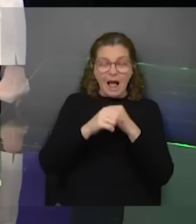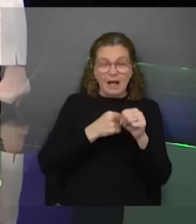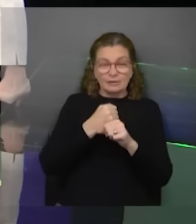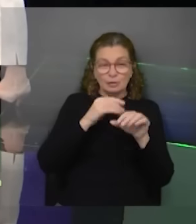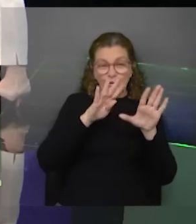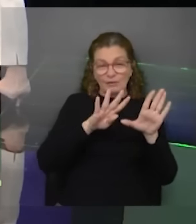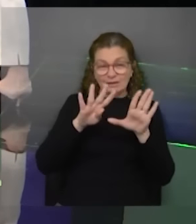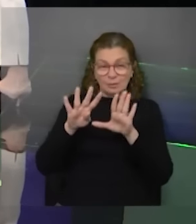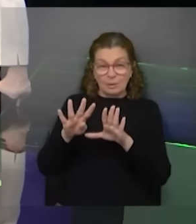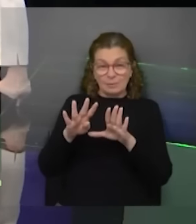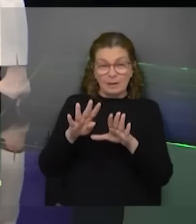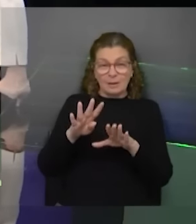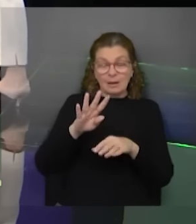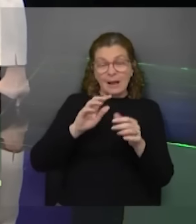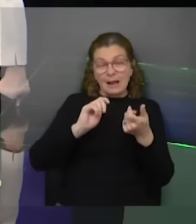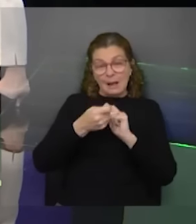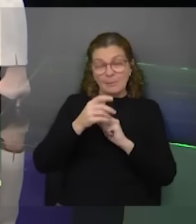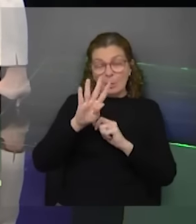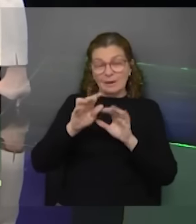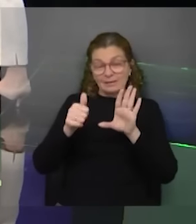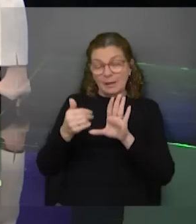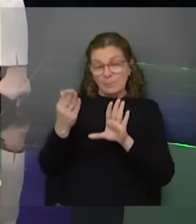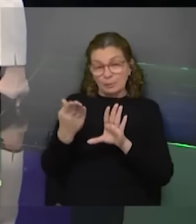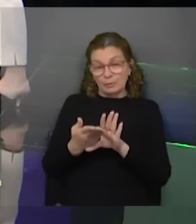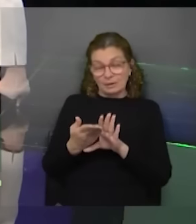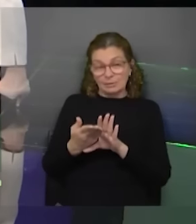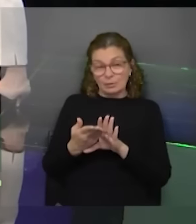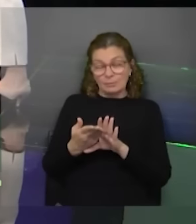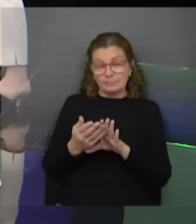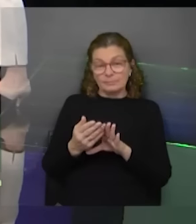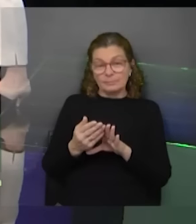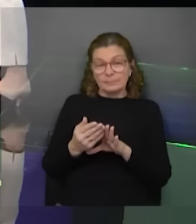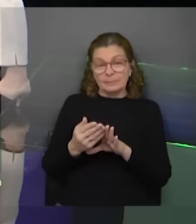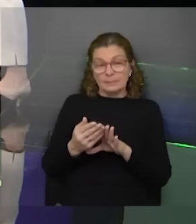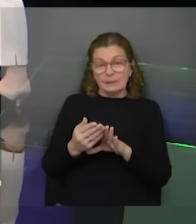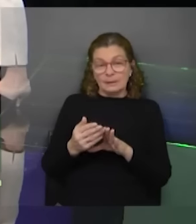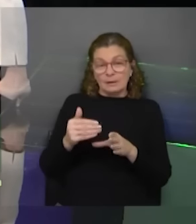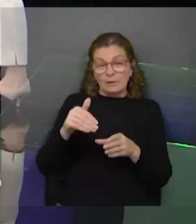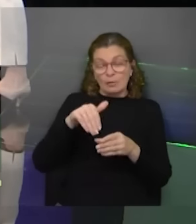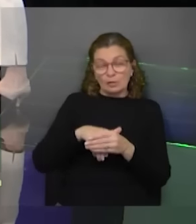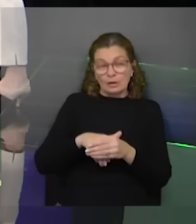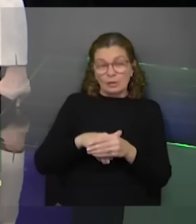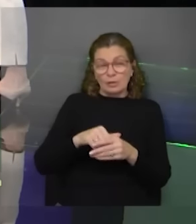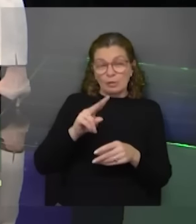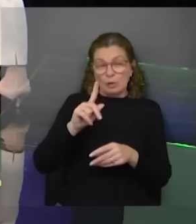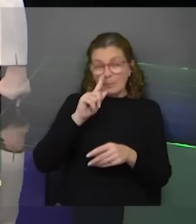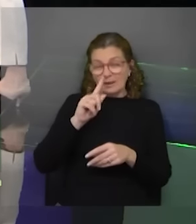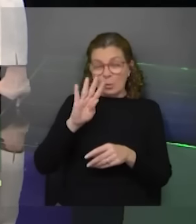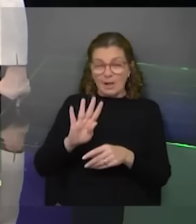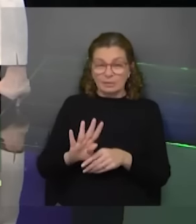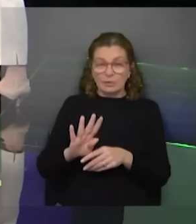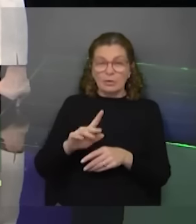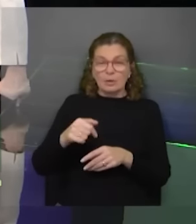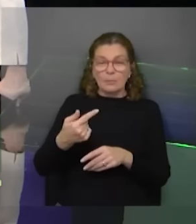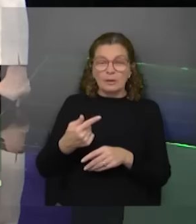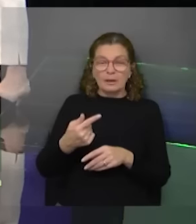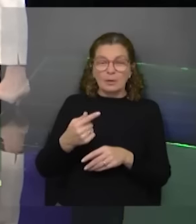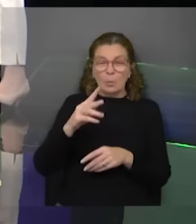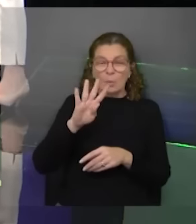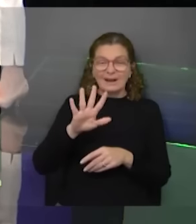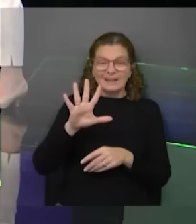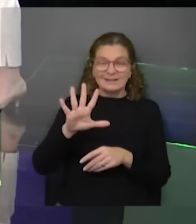53 por pasamos al 45 46 por de participación en las elecciones internas siguientes y después en el entorno del